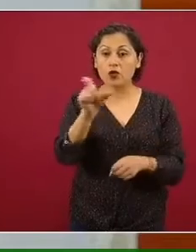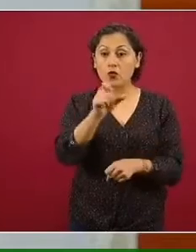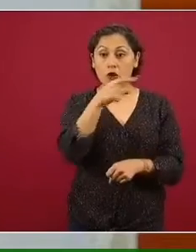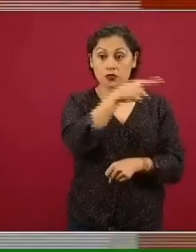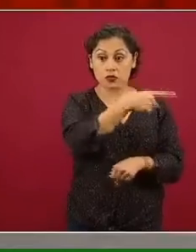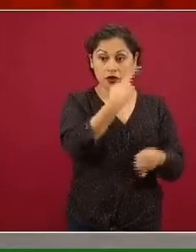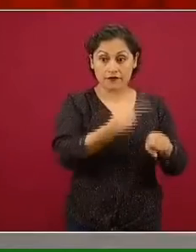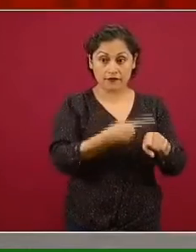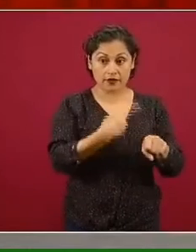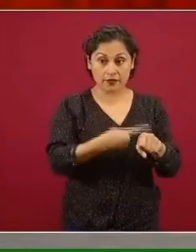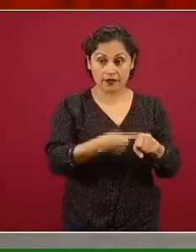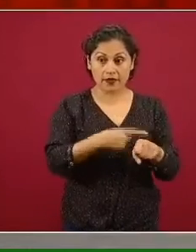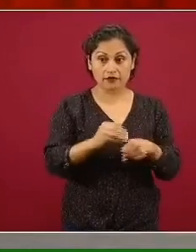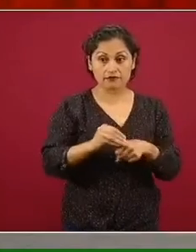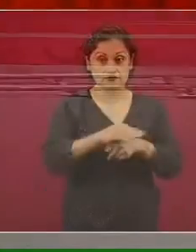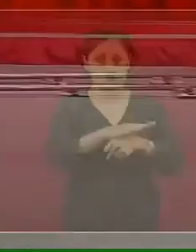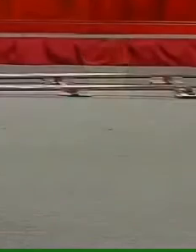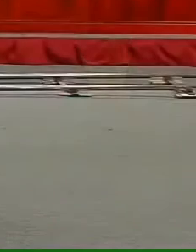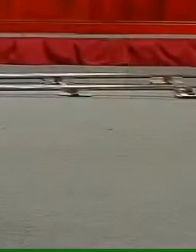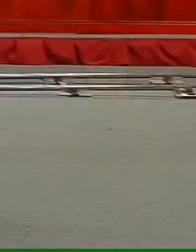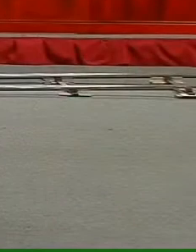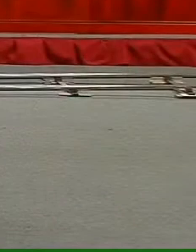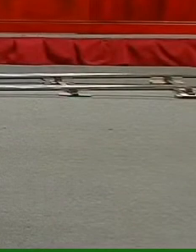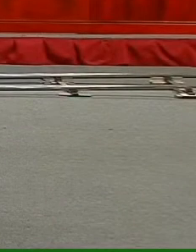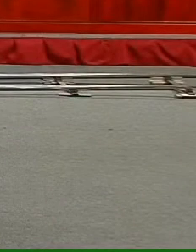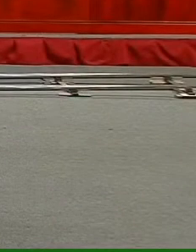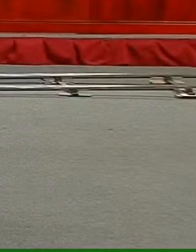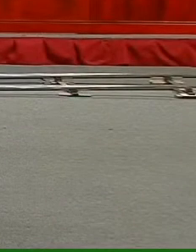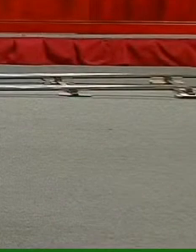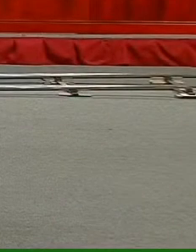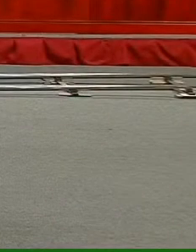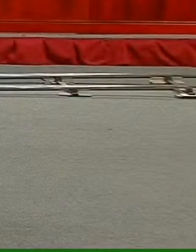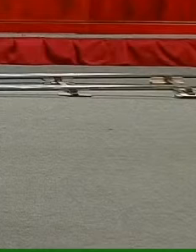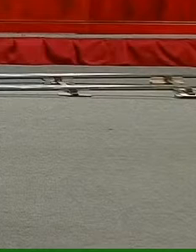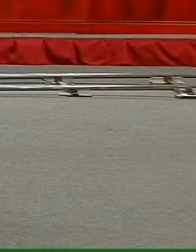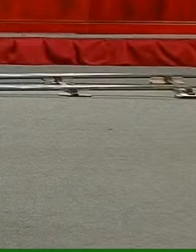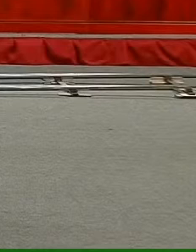enfermedad por COVID-19 se agrave. Sí, la siguiente.